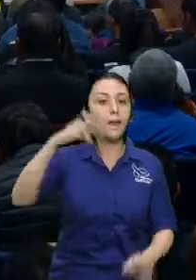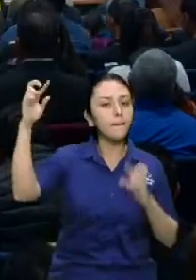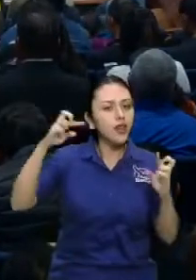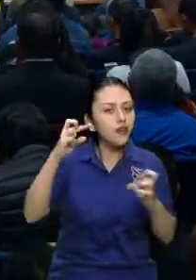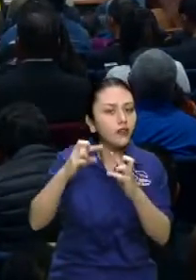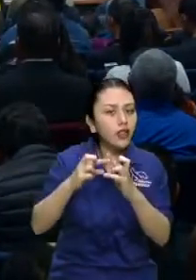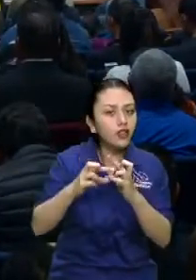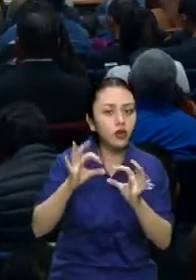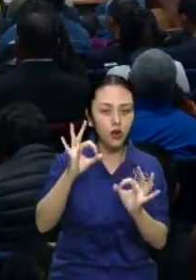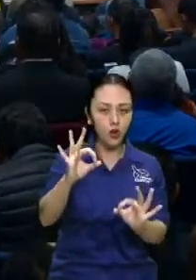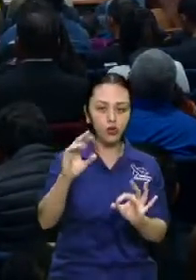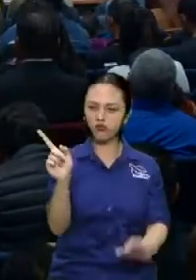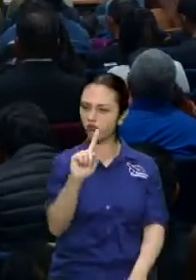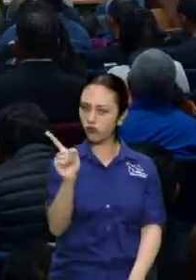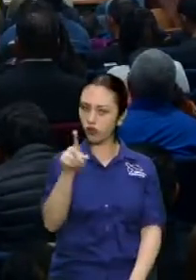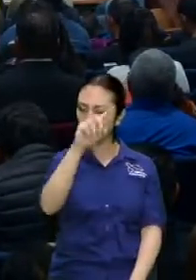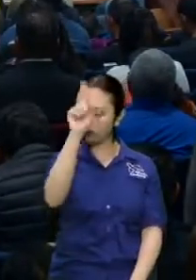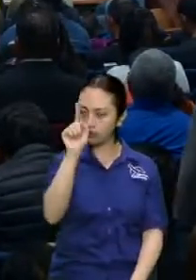perfecto?